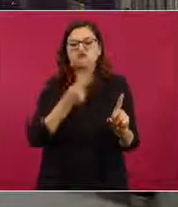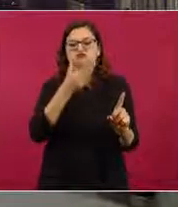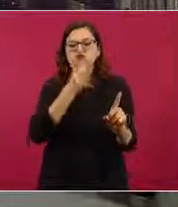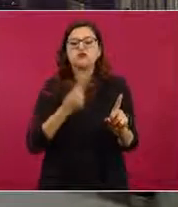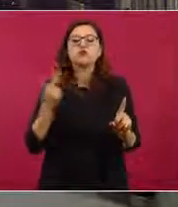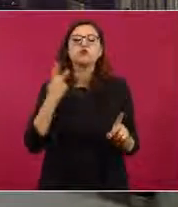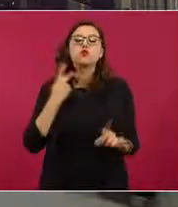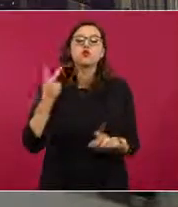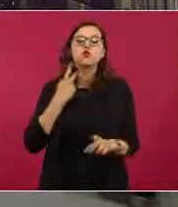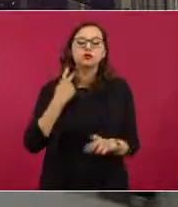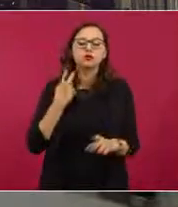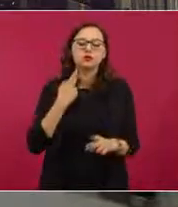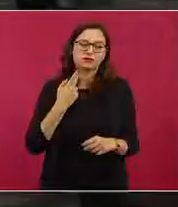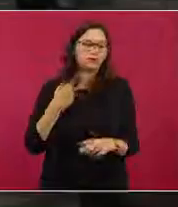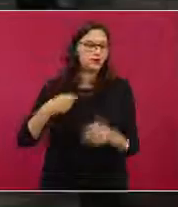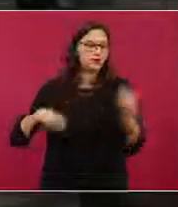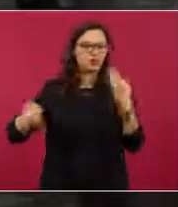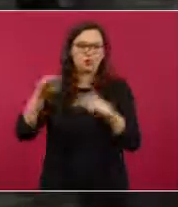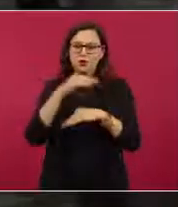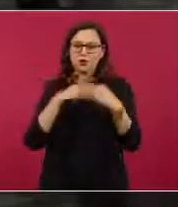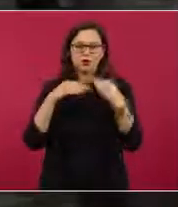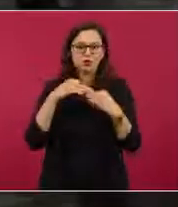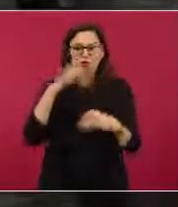político potosino, que como todo el mundo lo sabe,